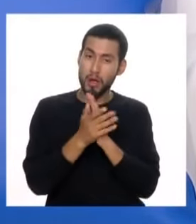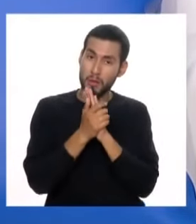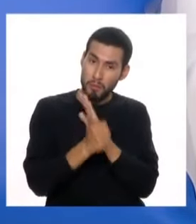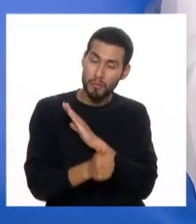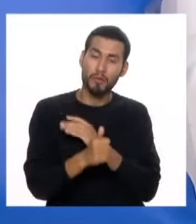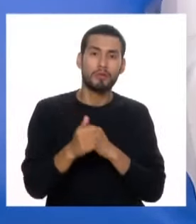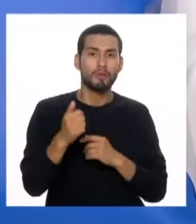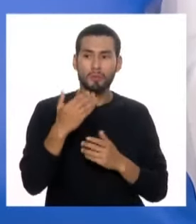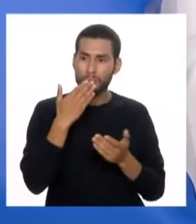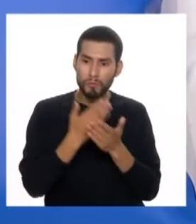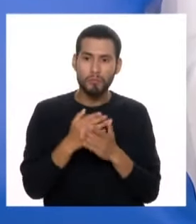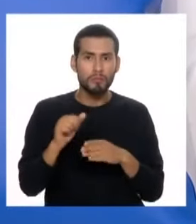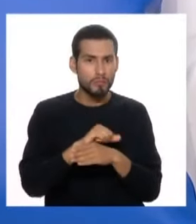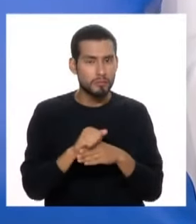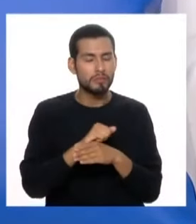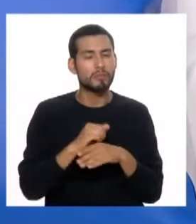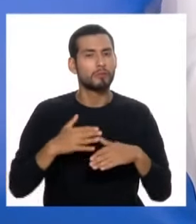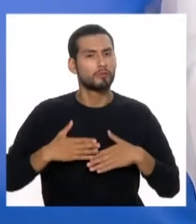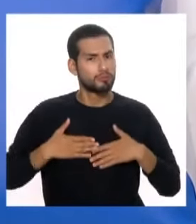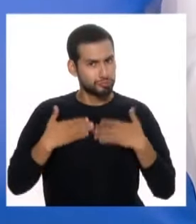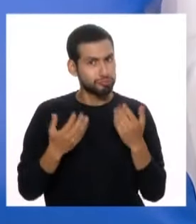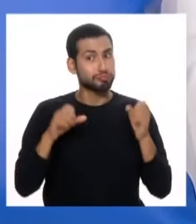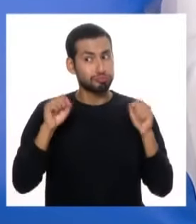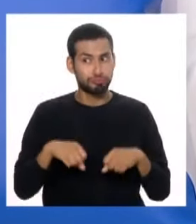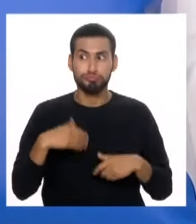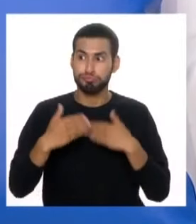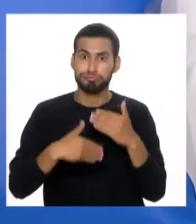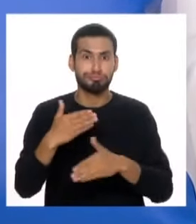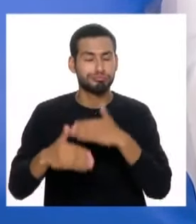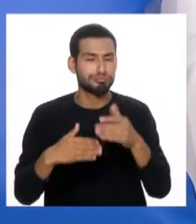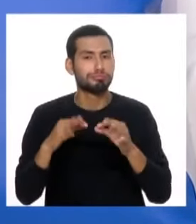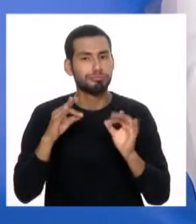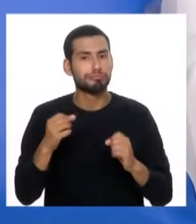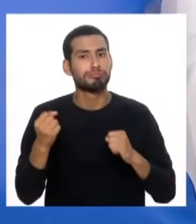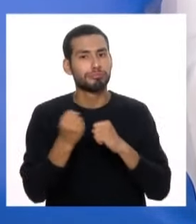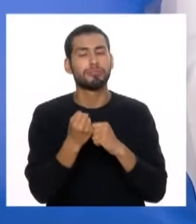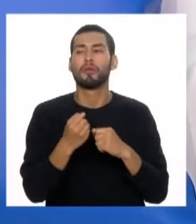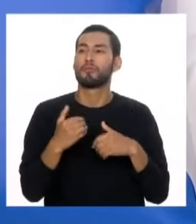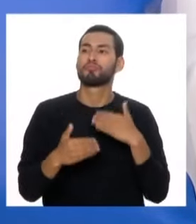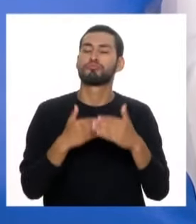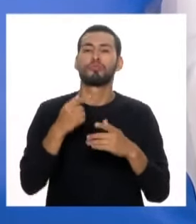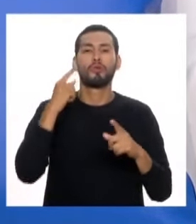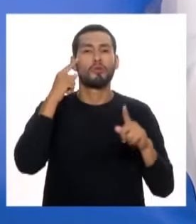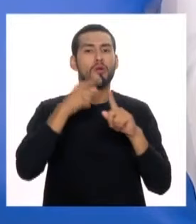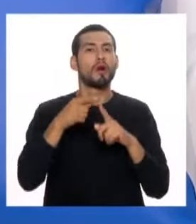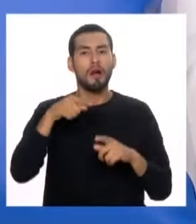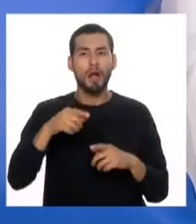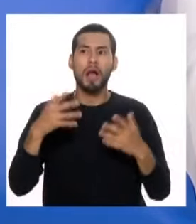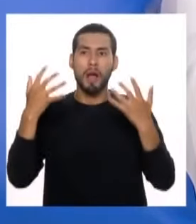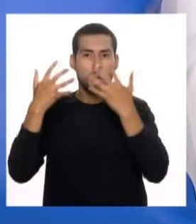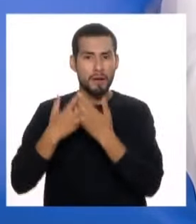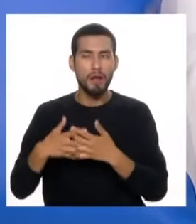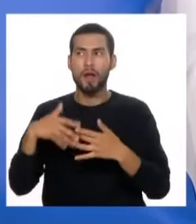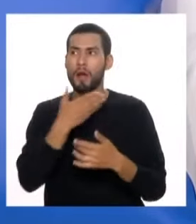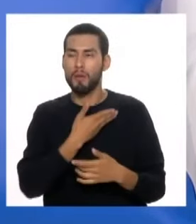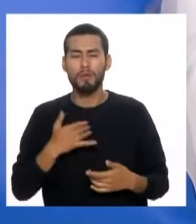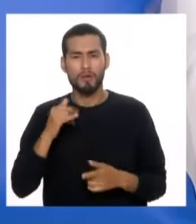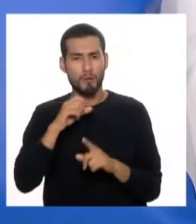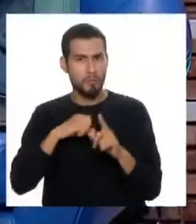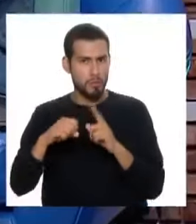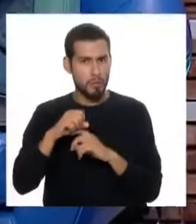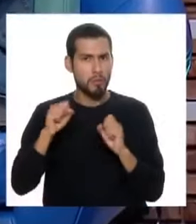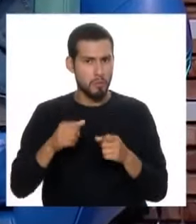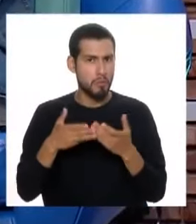capacitadas, entrenadas, podemos ser muy productivos y aportar grandemente al Estado, a la empresa y a la sociedad.